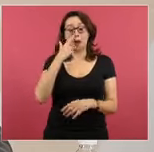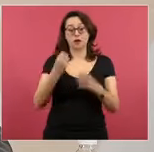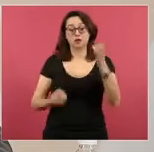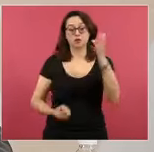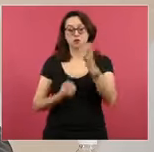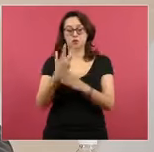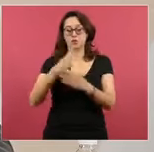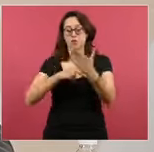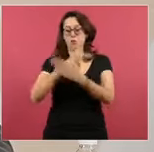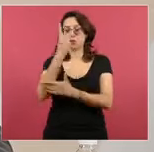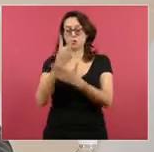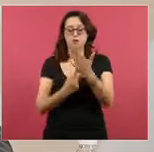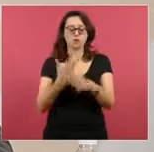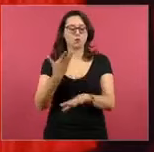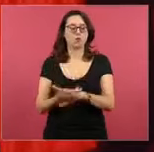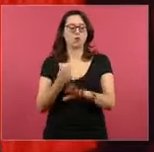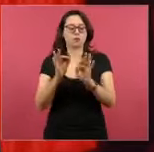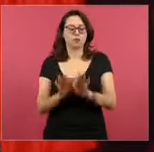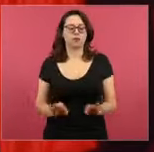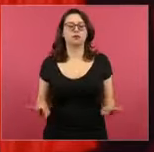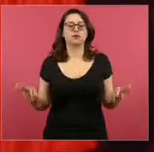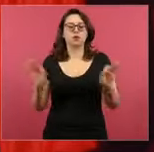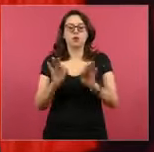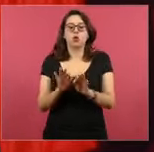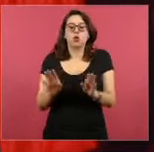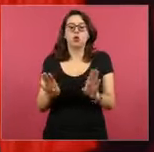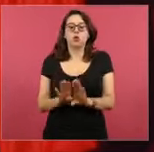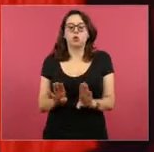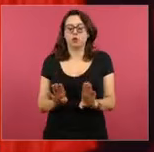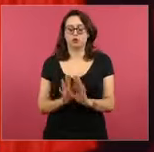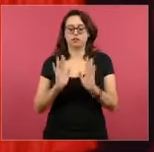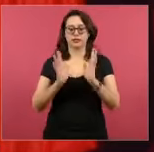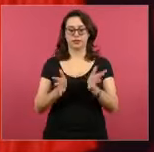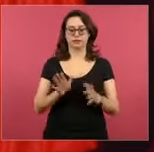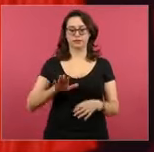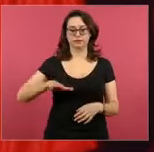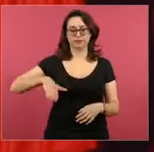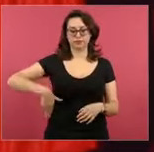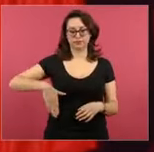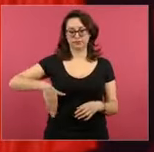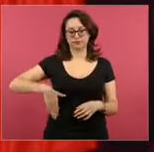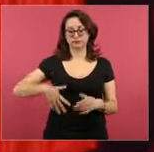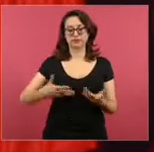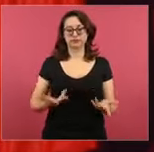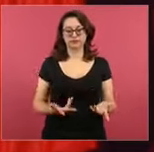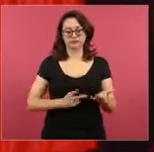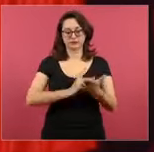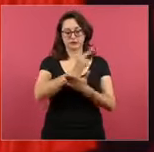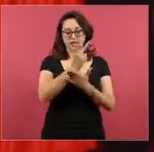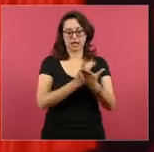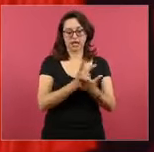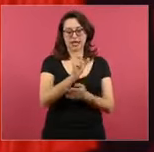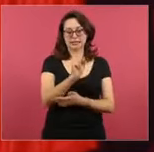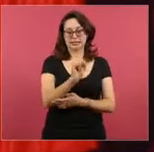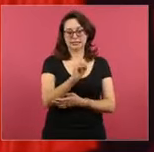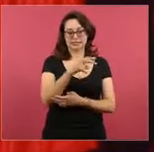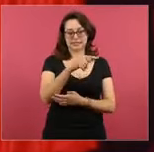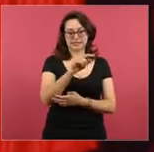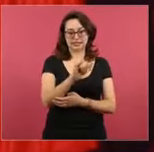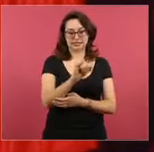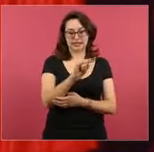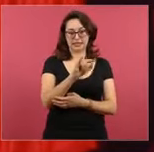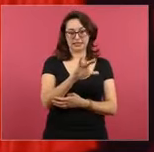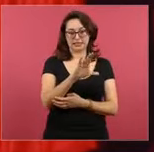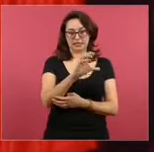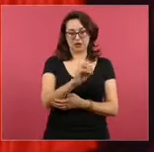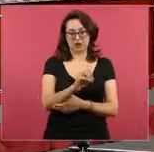que son esenciales. Primeramente tenemos, ya se mencionó en la exposición, el proyecto sintético, que son contenidos de